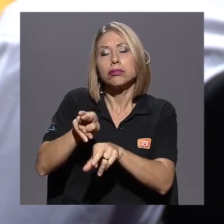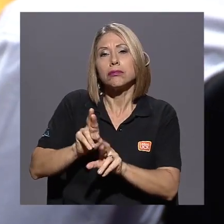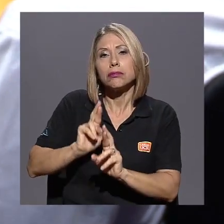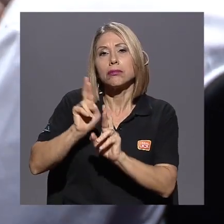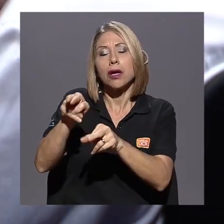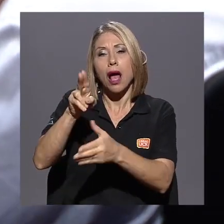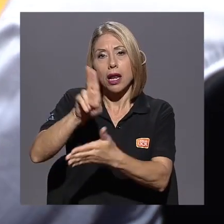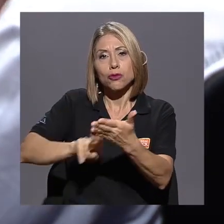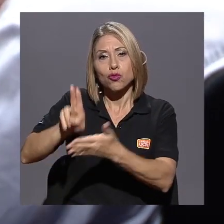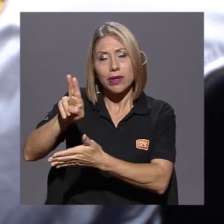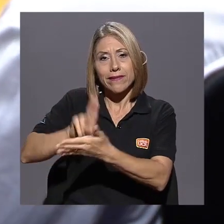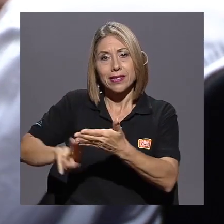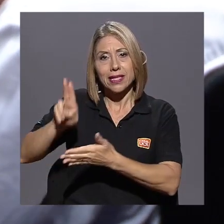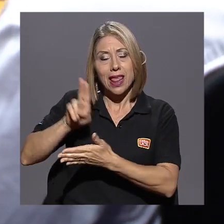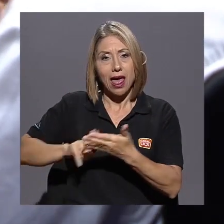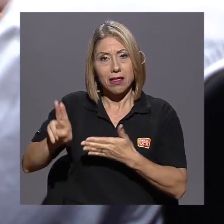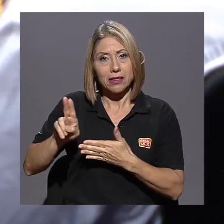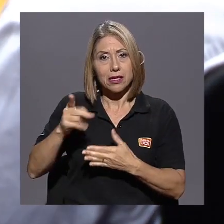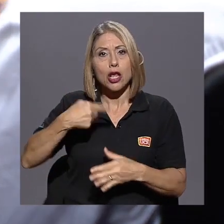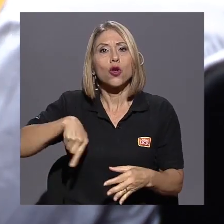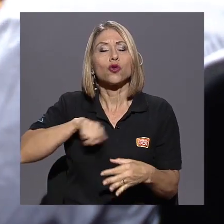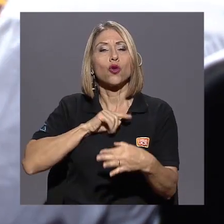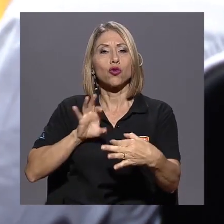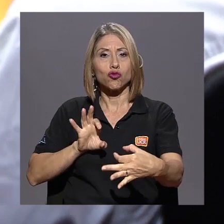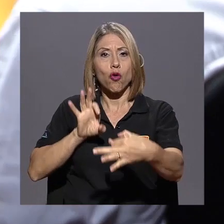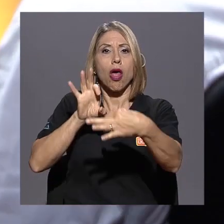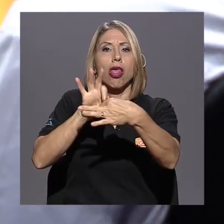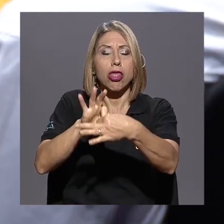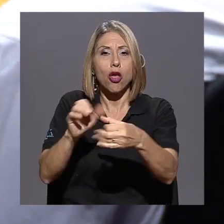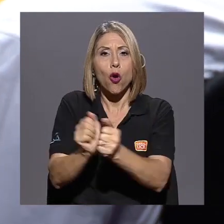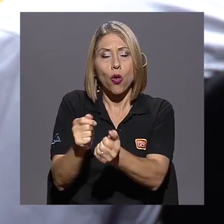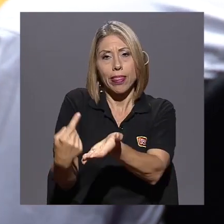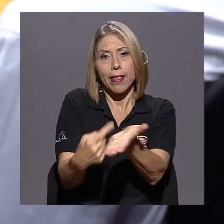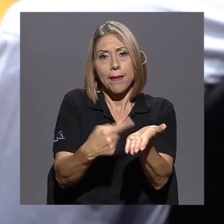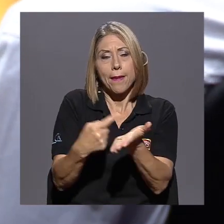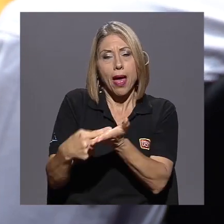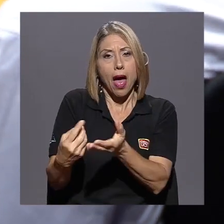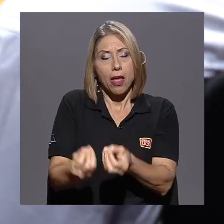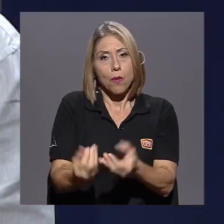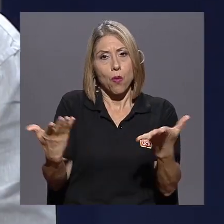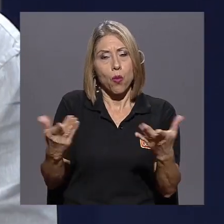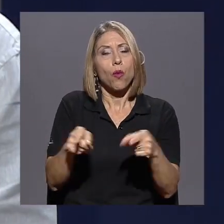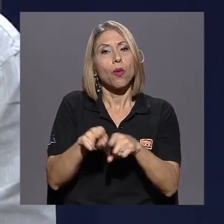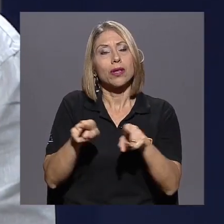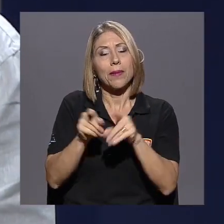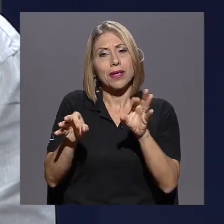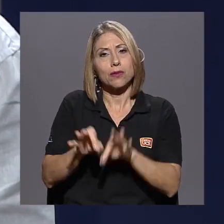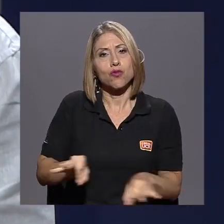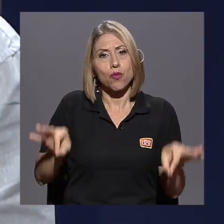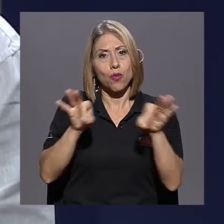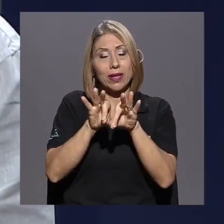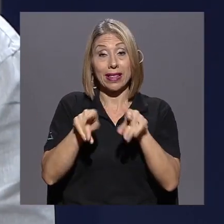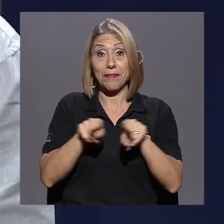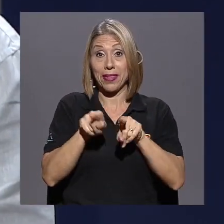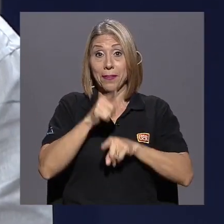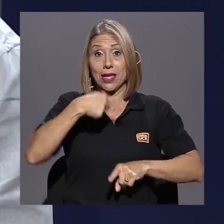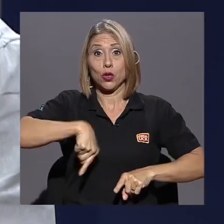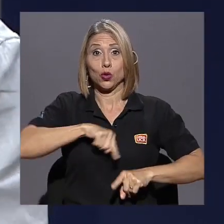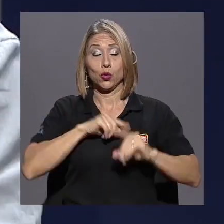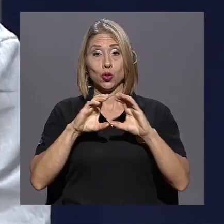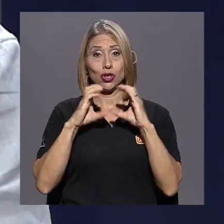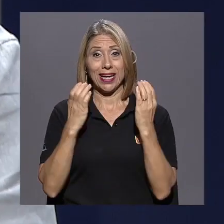entrar de alguna forma vincularnos con el debate público también es algo muy importante y también las clases que damos